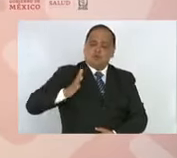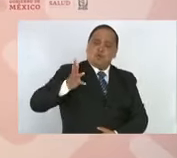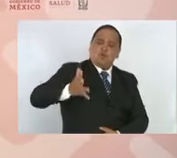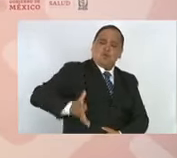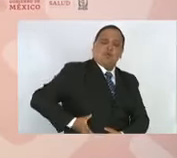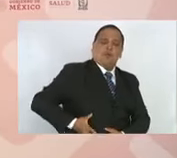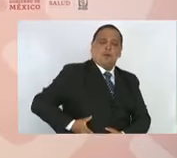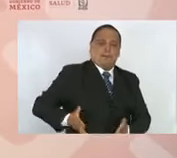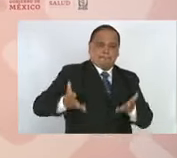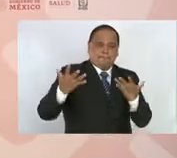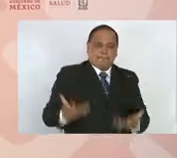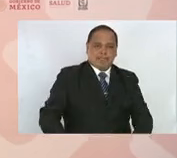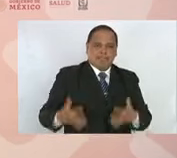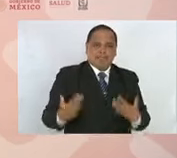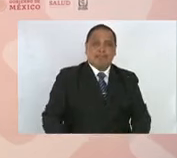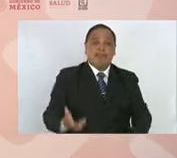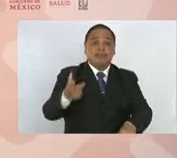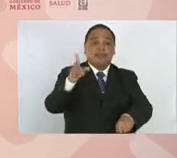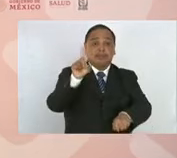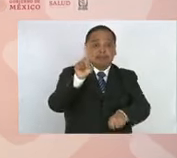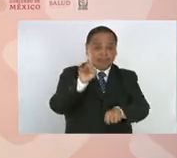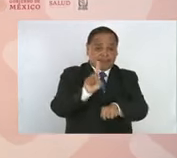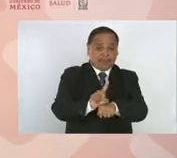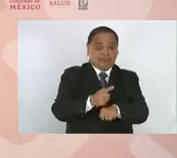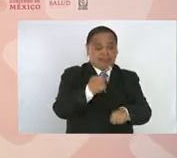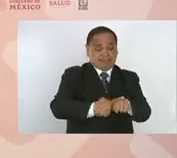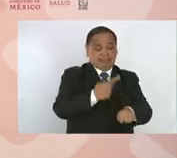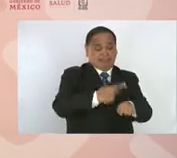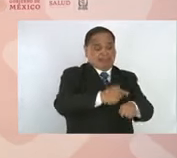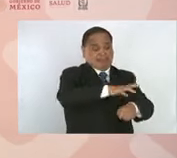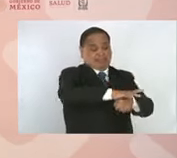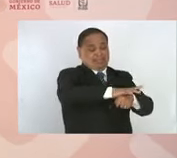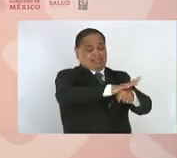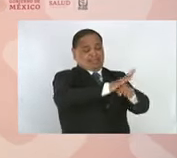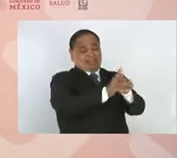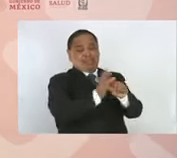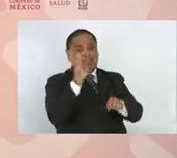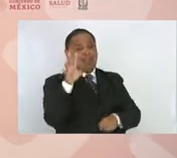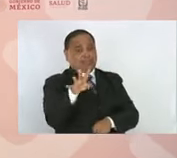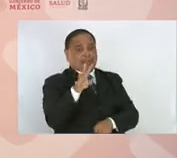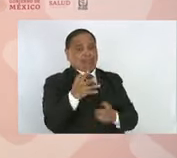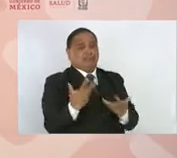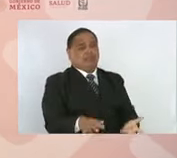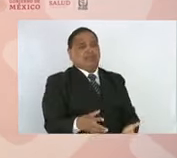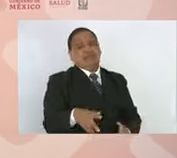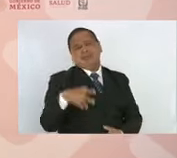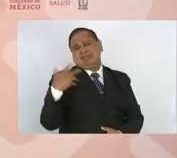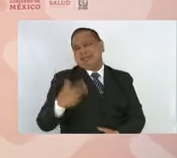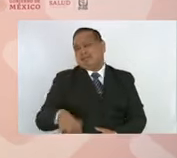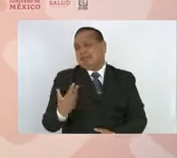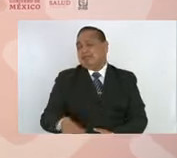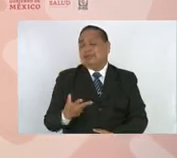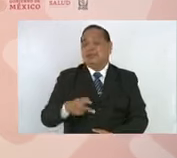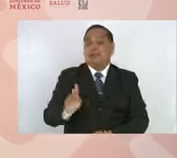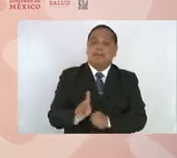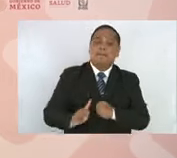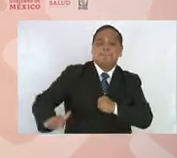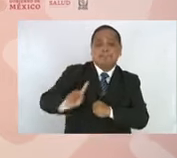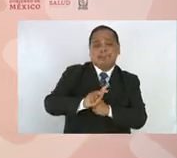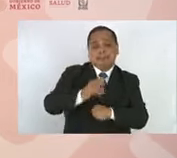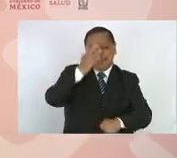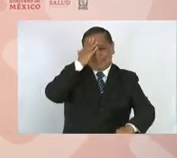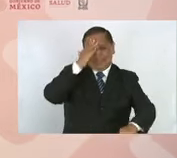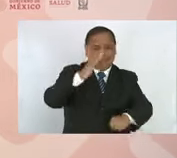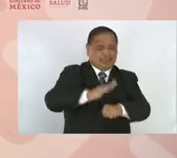en los difíciles días del enfrentamiento a la COVID-19 fue otra experiencia única e inolvidable para nuestro país, y